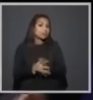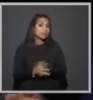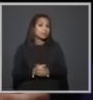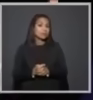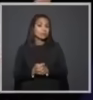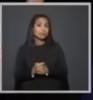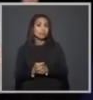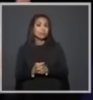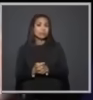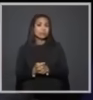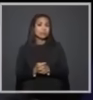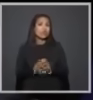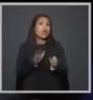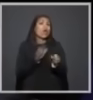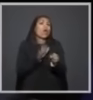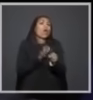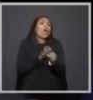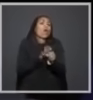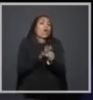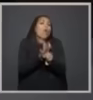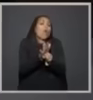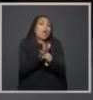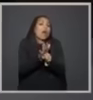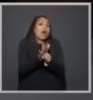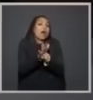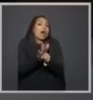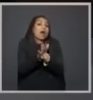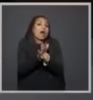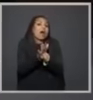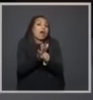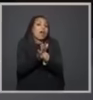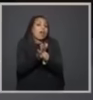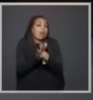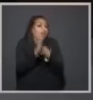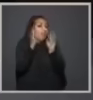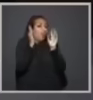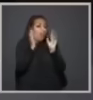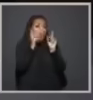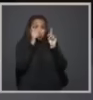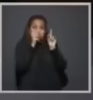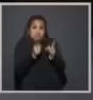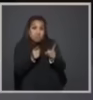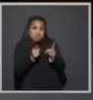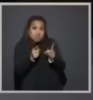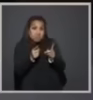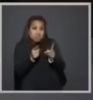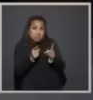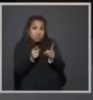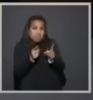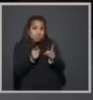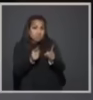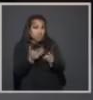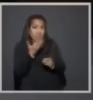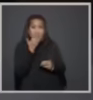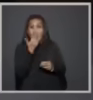Entonces, ¿cuáles son las cualidades? A cuentas resumidas, no encuentra ninguna cualidad en sus contrincantes. El del independiente.